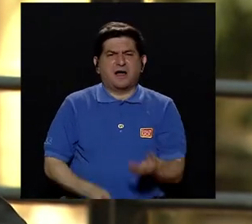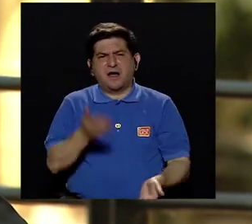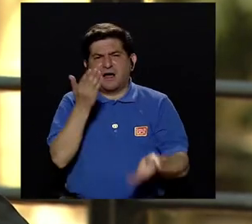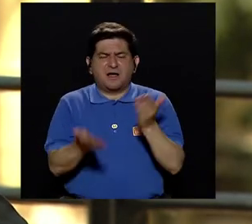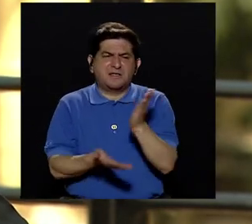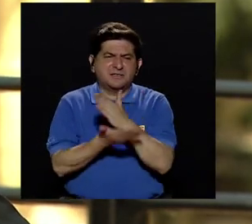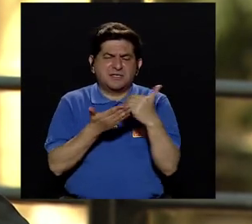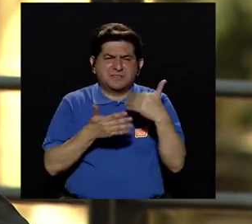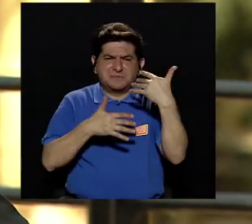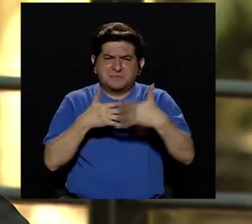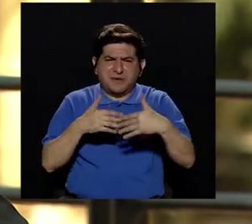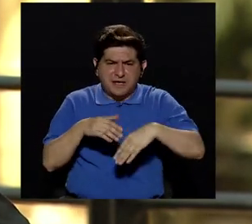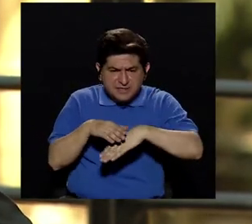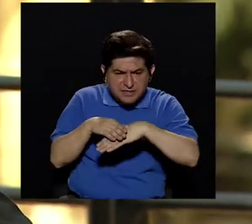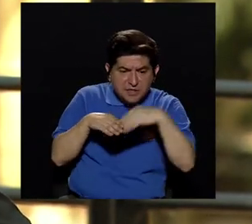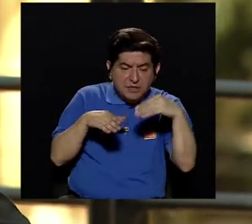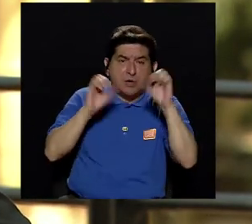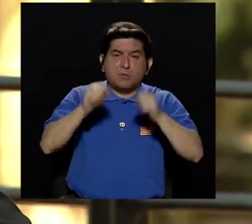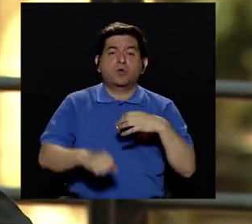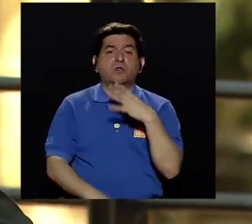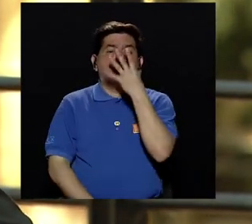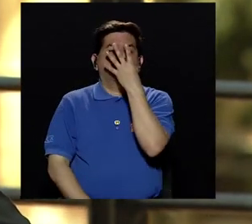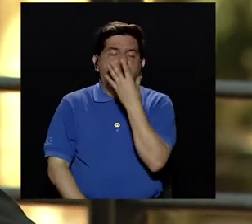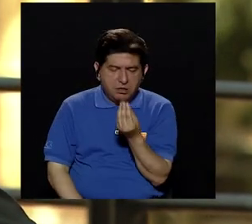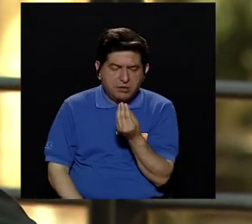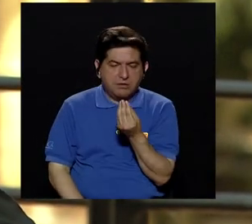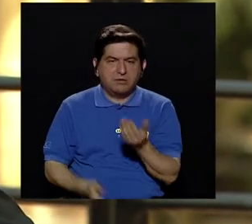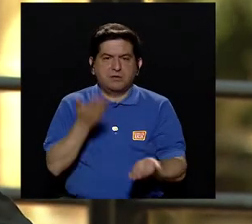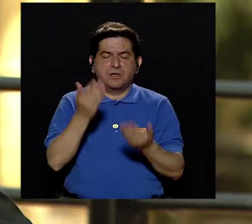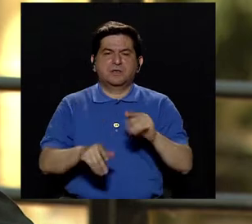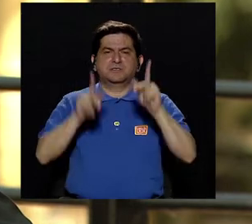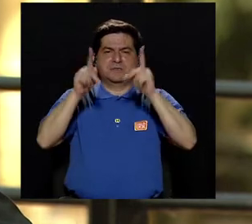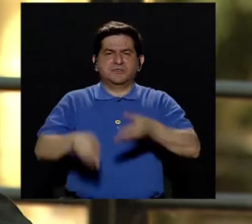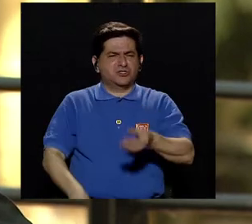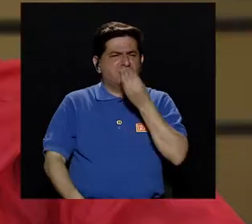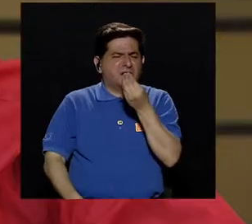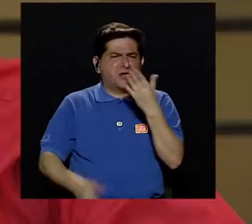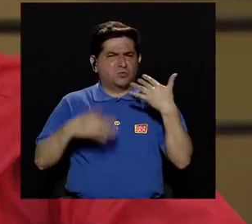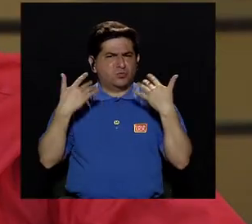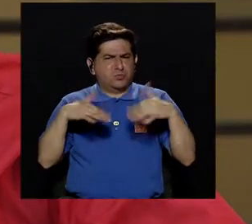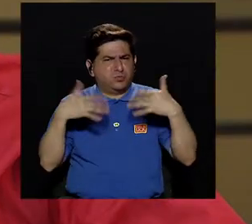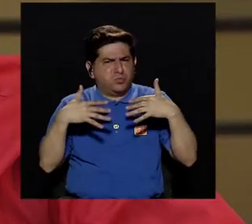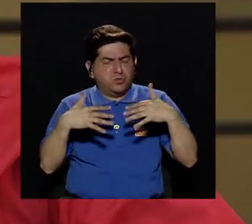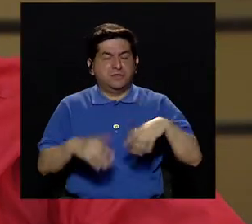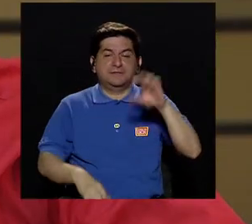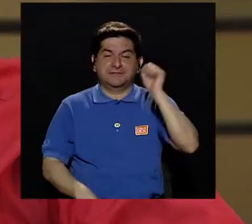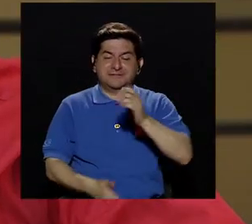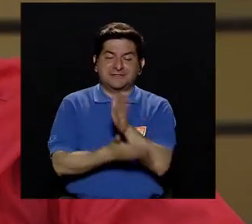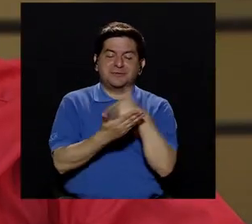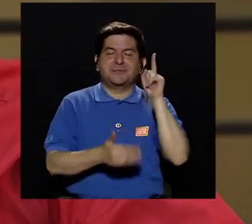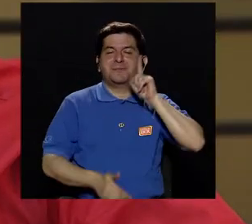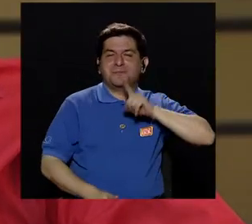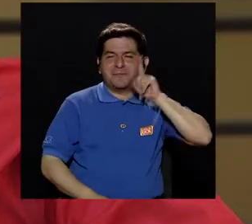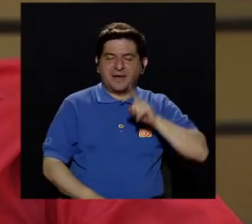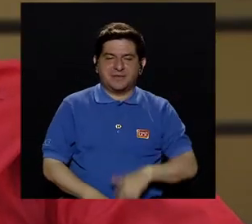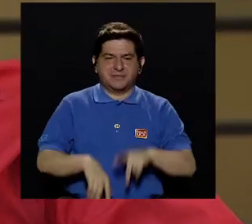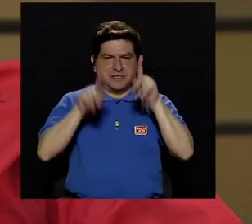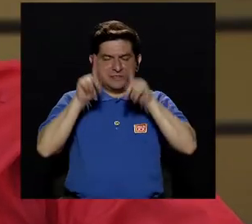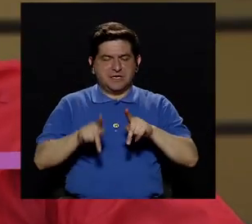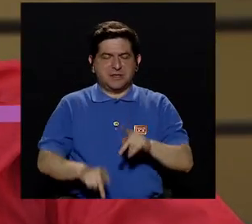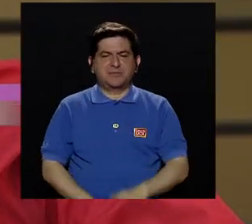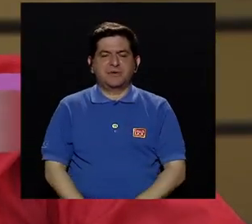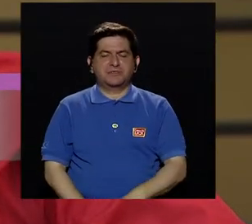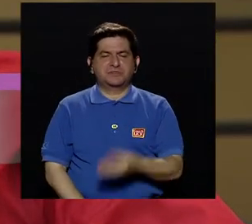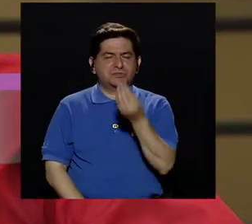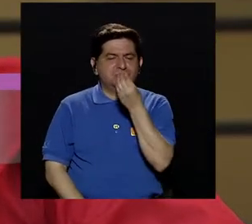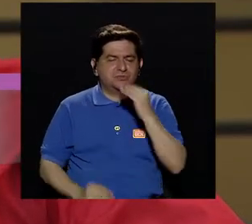quitar un poco de esta, pues se pueden desmayar y entonces llegan muy bien desayunados? Sí, claro, es parte de los mitos. Ahora, si la persona